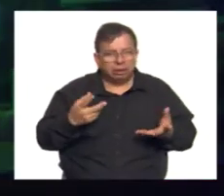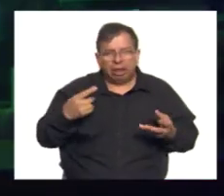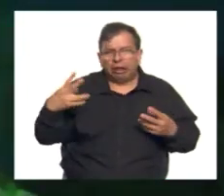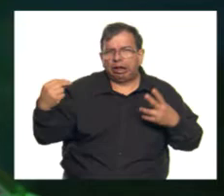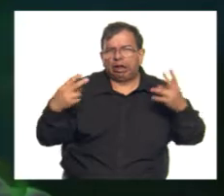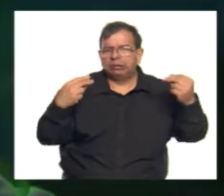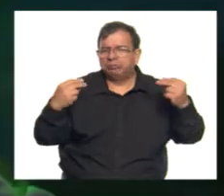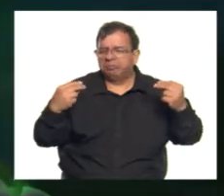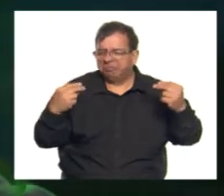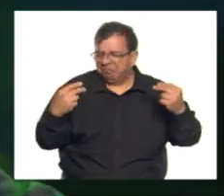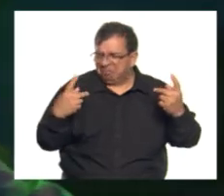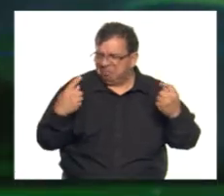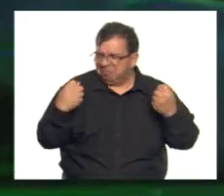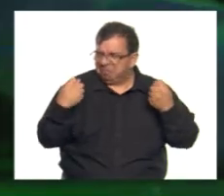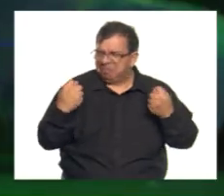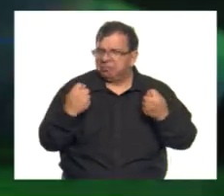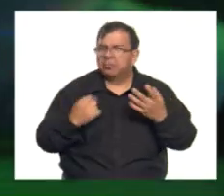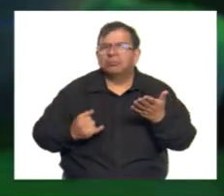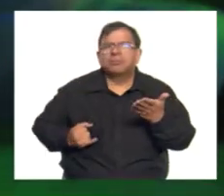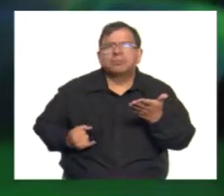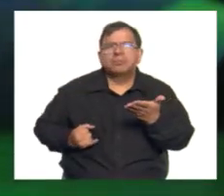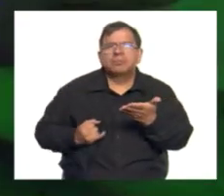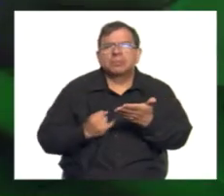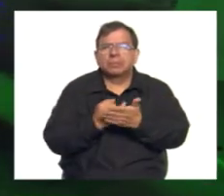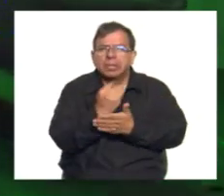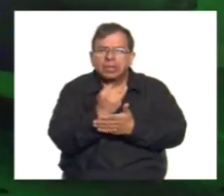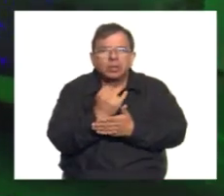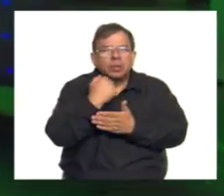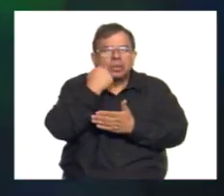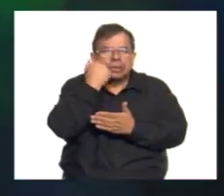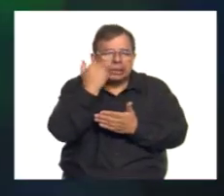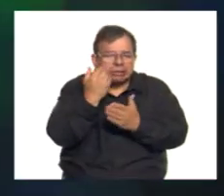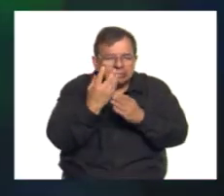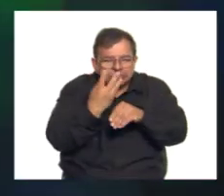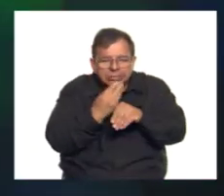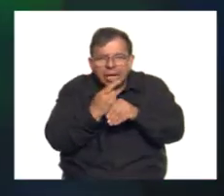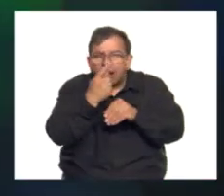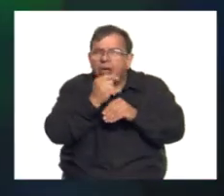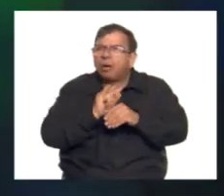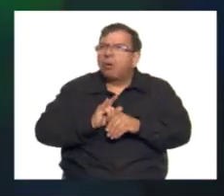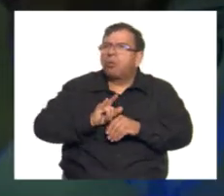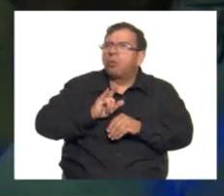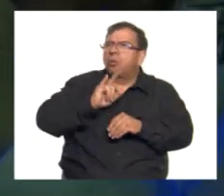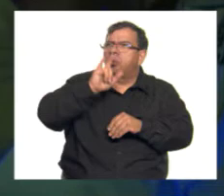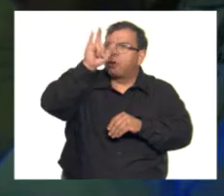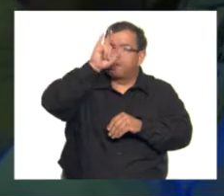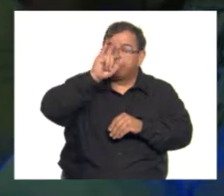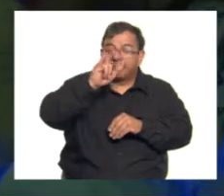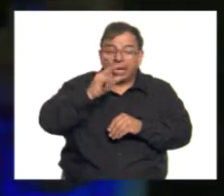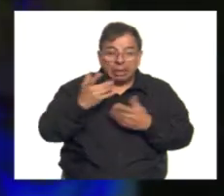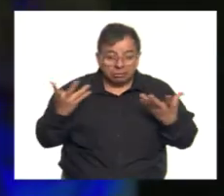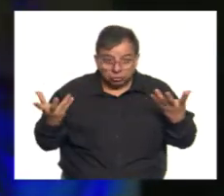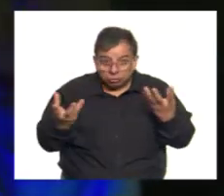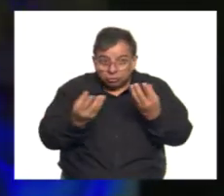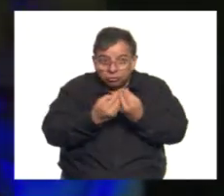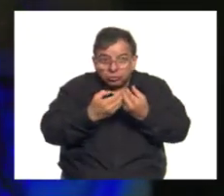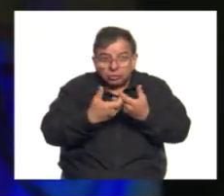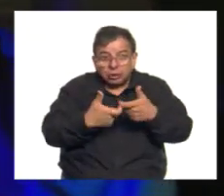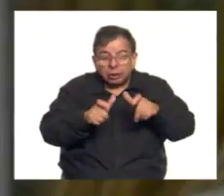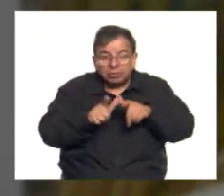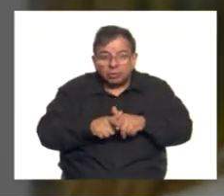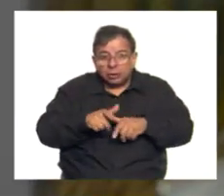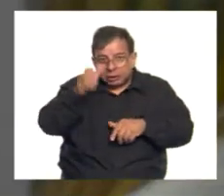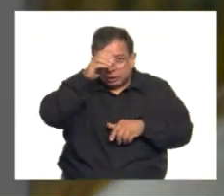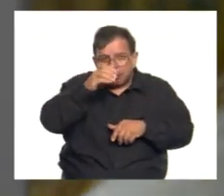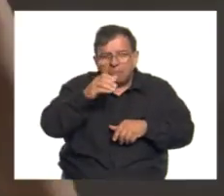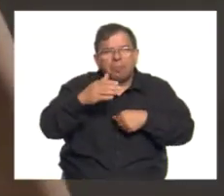me retaron para estudiar y trabajar en crear algo que algún día fuera al espacio, y lo logré. Así que junto con otros científicos creamos un sensor